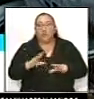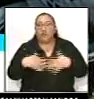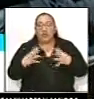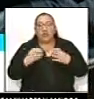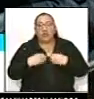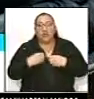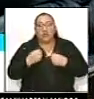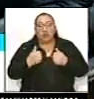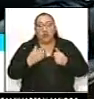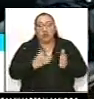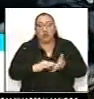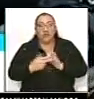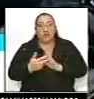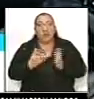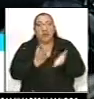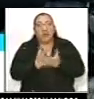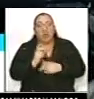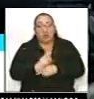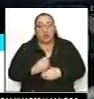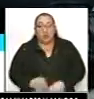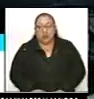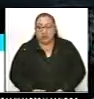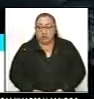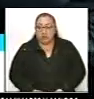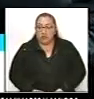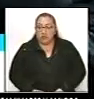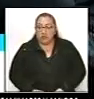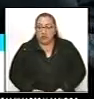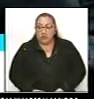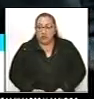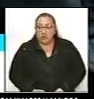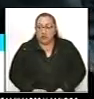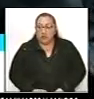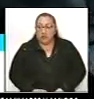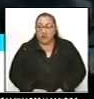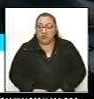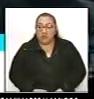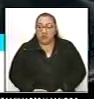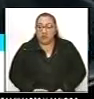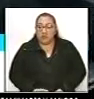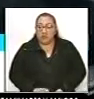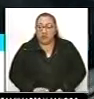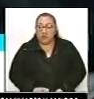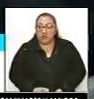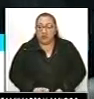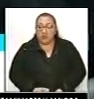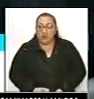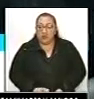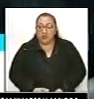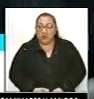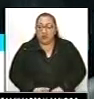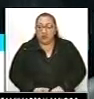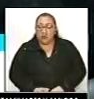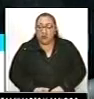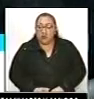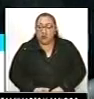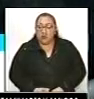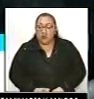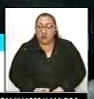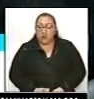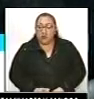adecuada educación o de culminar sus estudios universitarios y técnicos. Okay. Esto el Estado